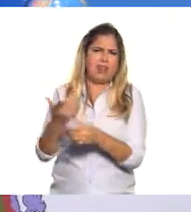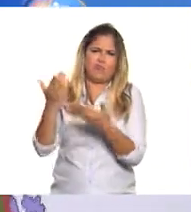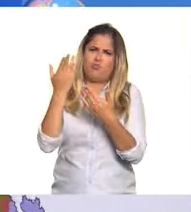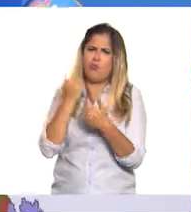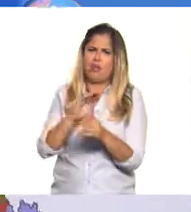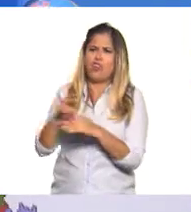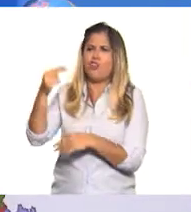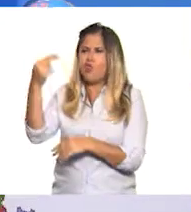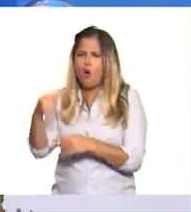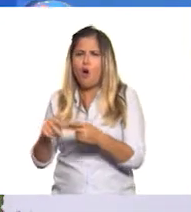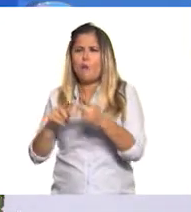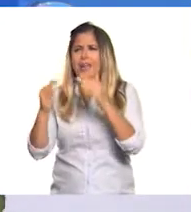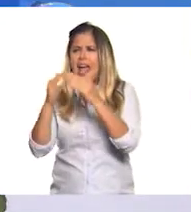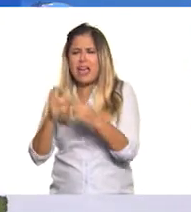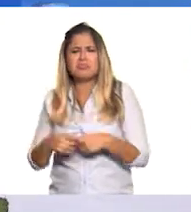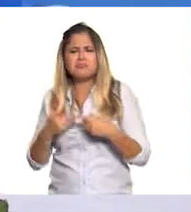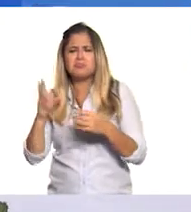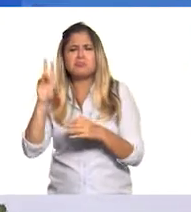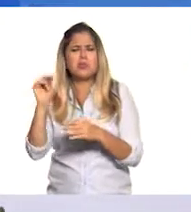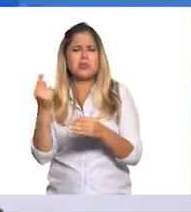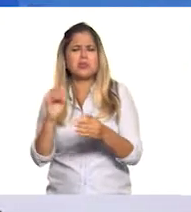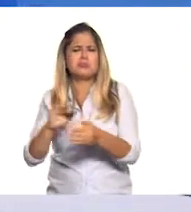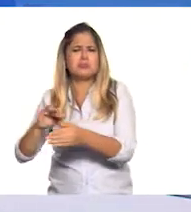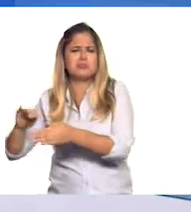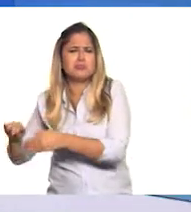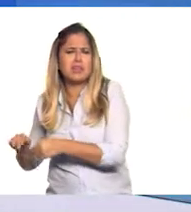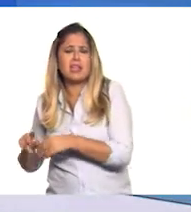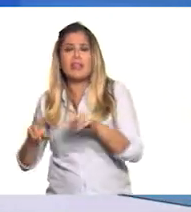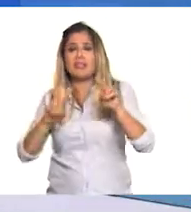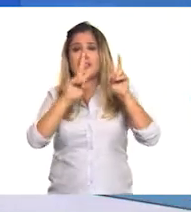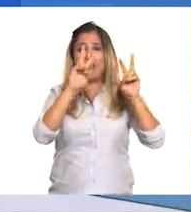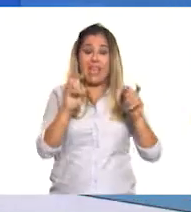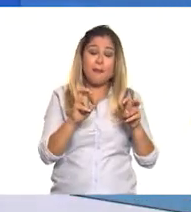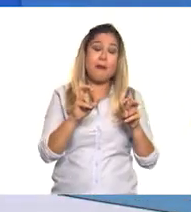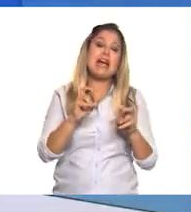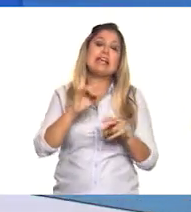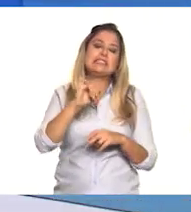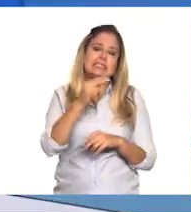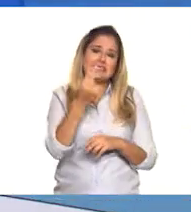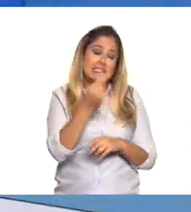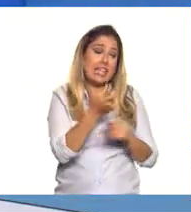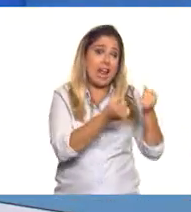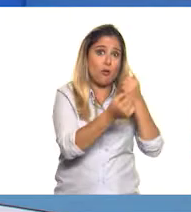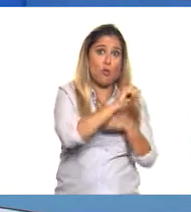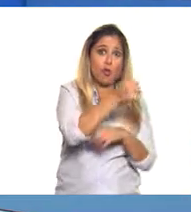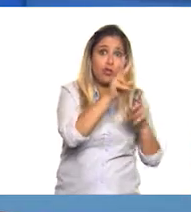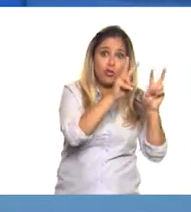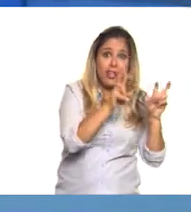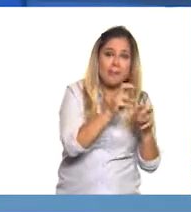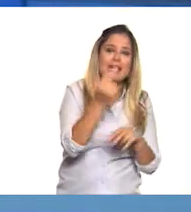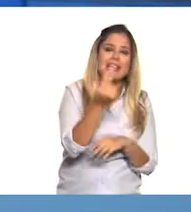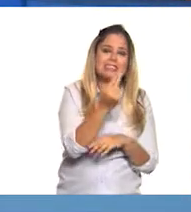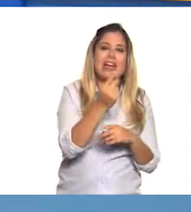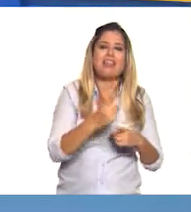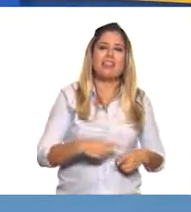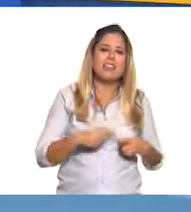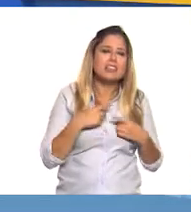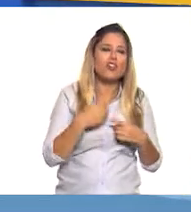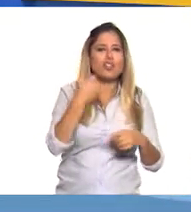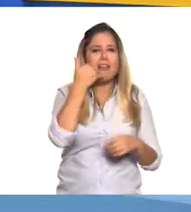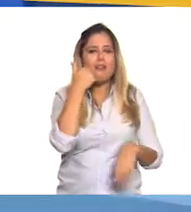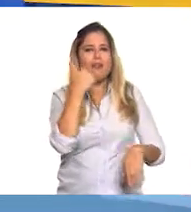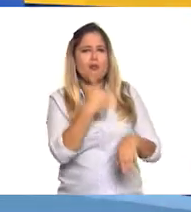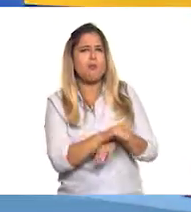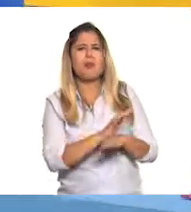Y en casa ustedes, puede ser que por el tema o el propósito sí lo vayan a requerir, pero como el cuestionario que viene en su libro